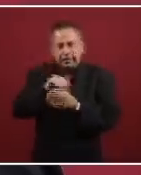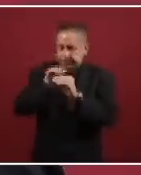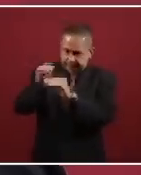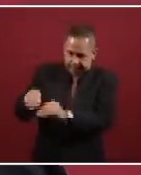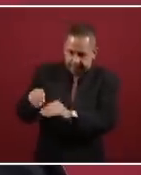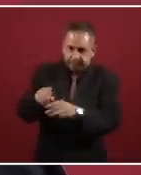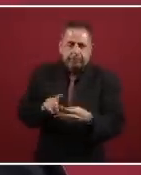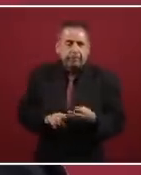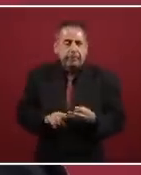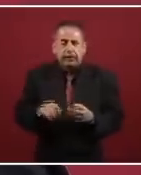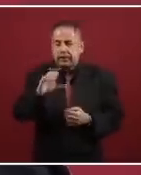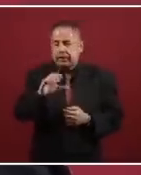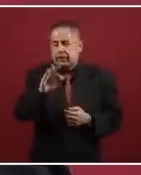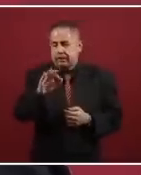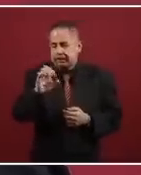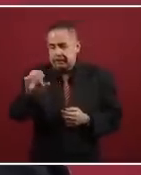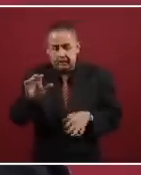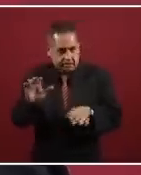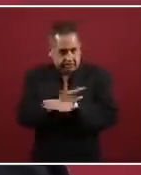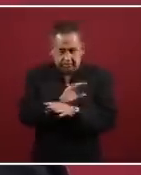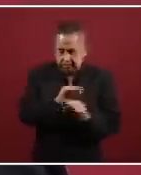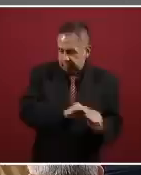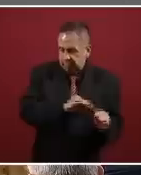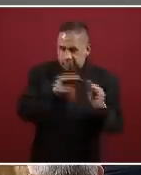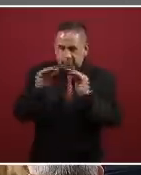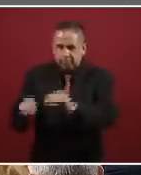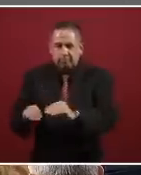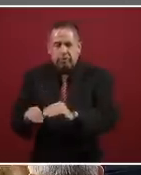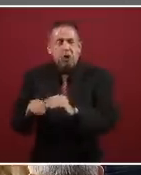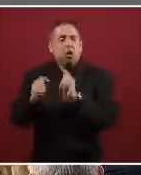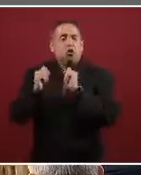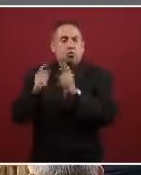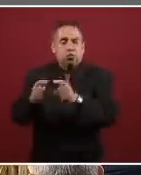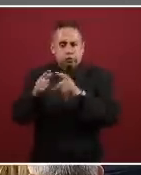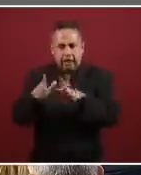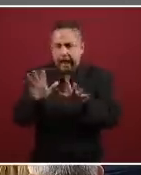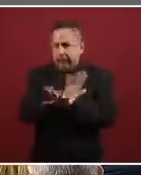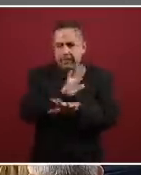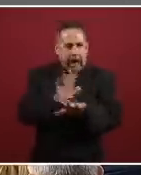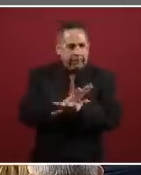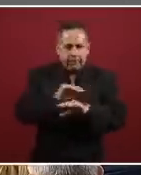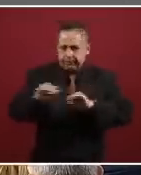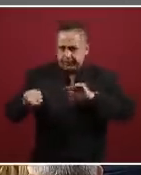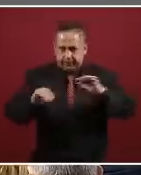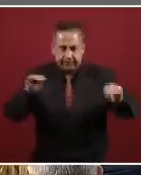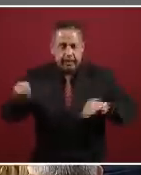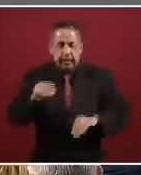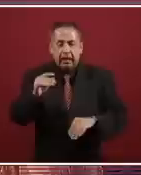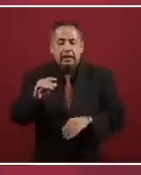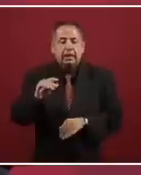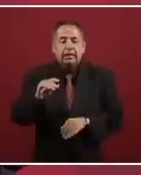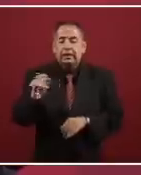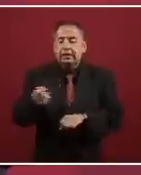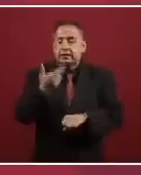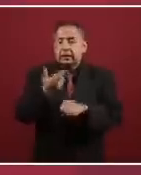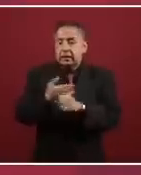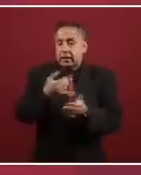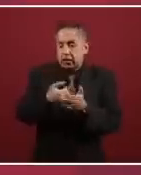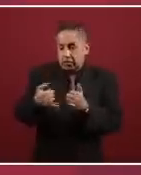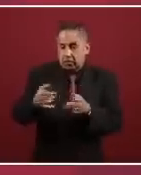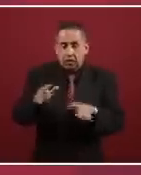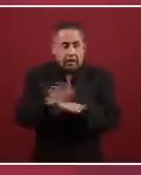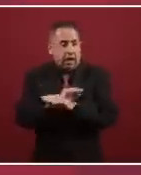Comisión Federal de Electricidad esté en Tuxtla Gutiérrez, que la Secretaría de Agricultura esté en